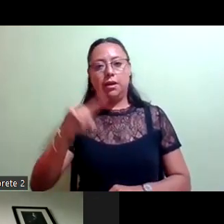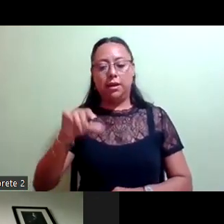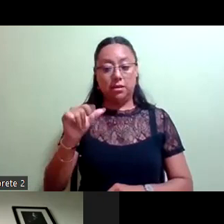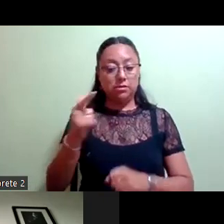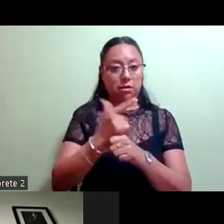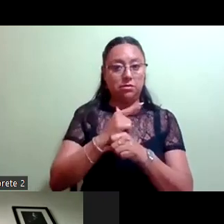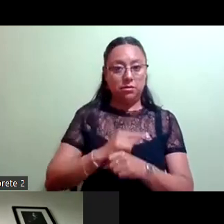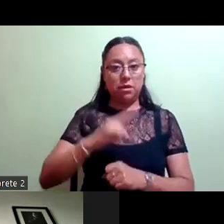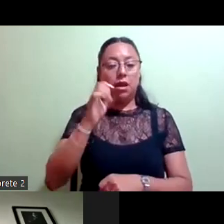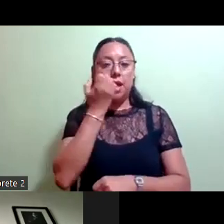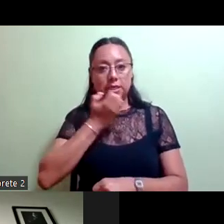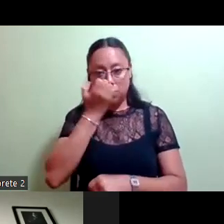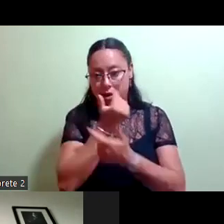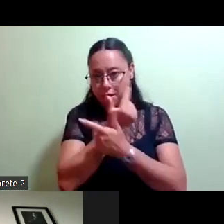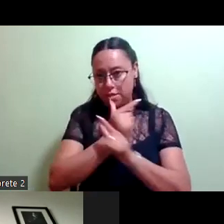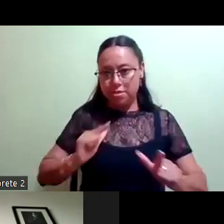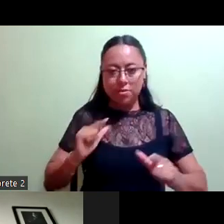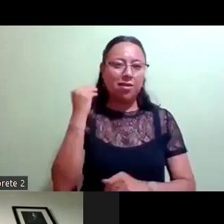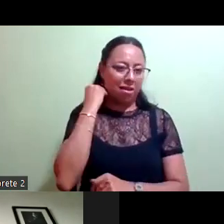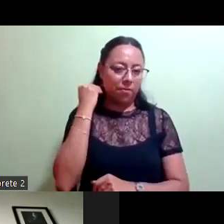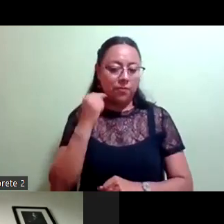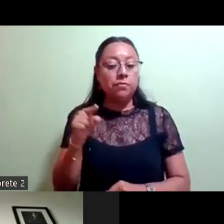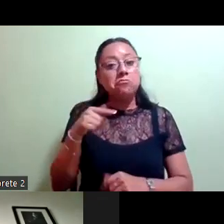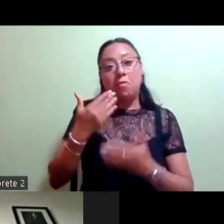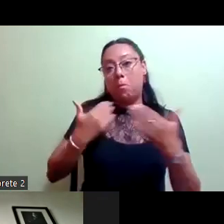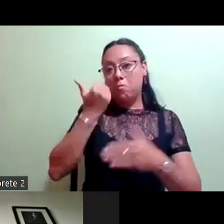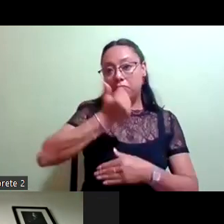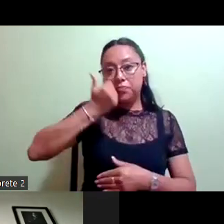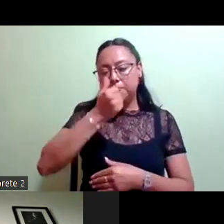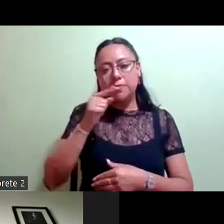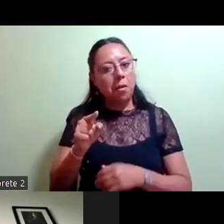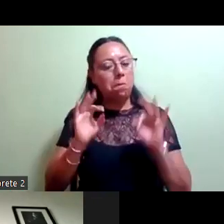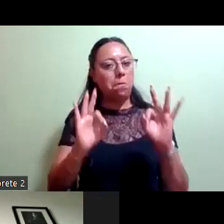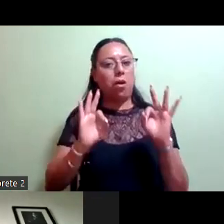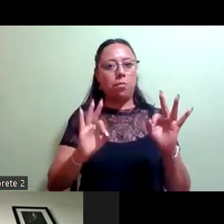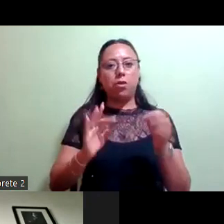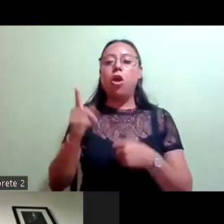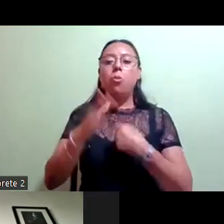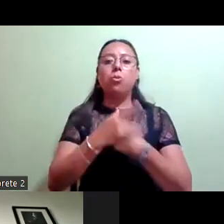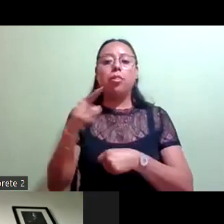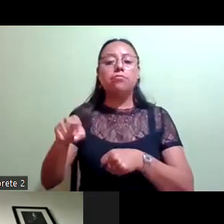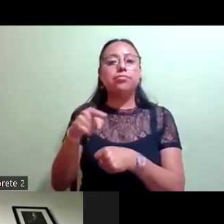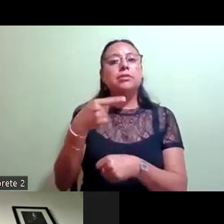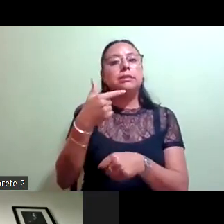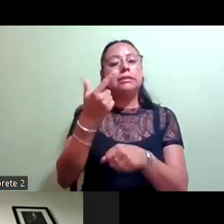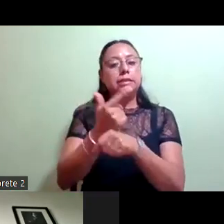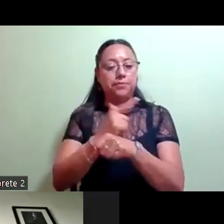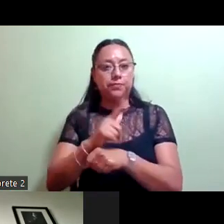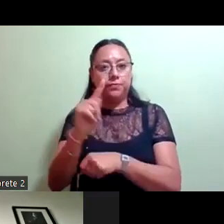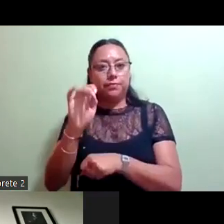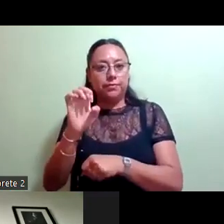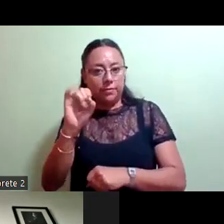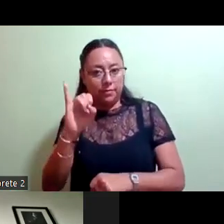Libre de Derecho. Desde su tiempo de estudiante, sobresalió y obtuvo el grado de licenciada con la tesis Estado